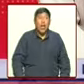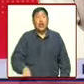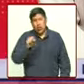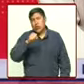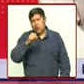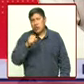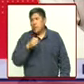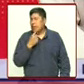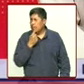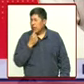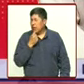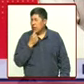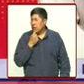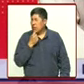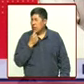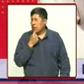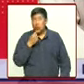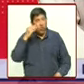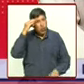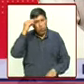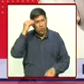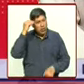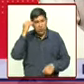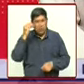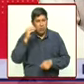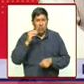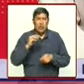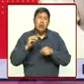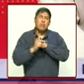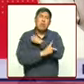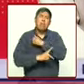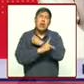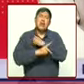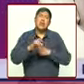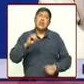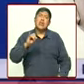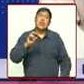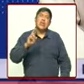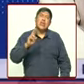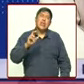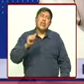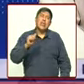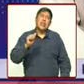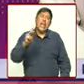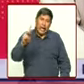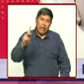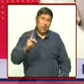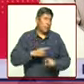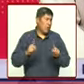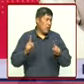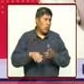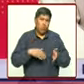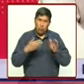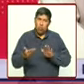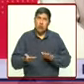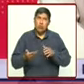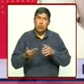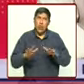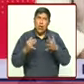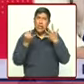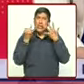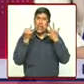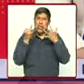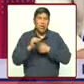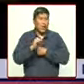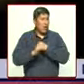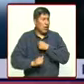Sí, son terroristas de Irán. Sin embargo, los muertos que hay hasta ahorita son 7 y